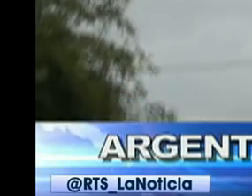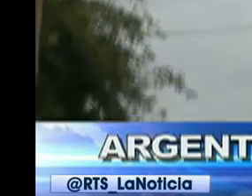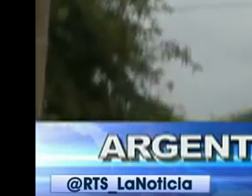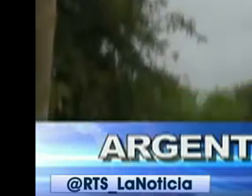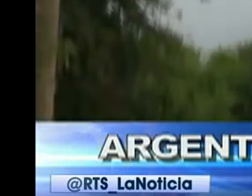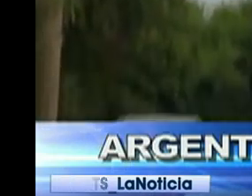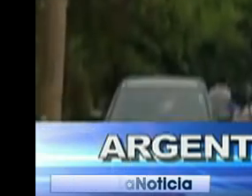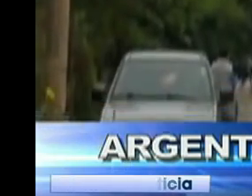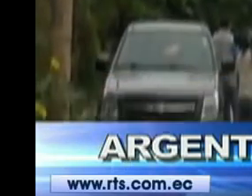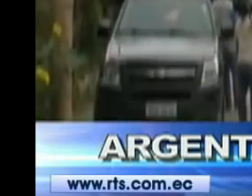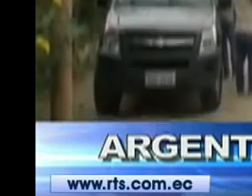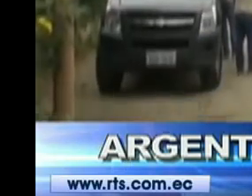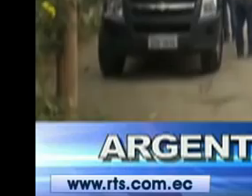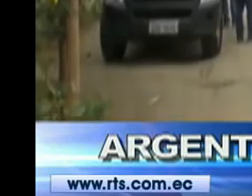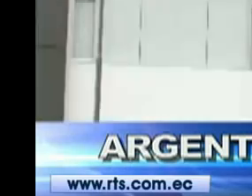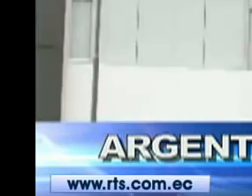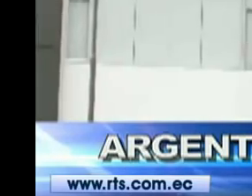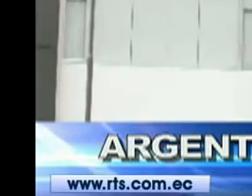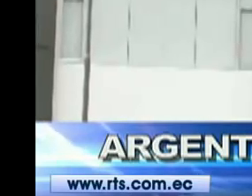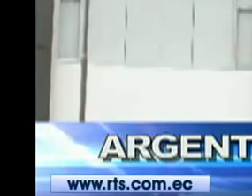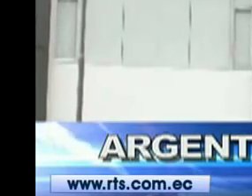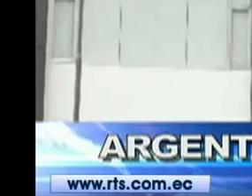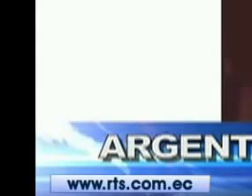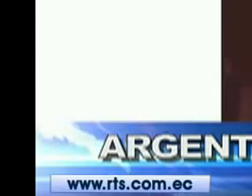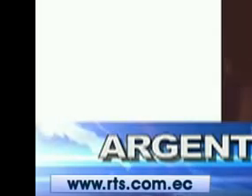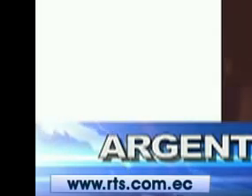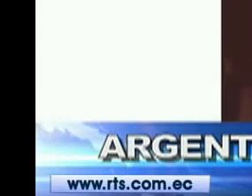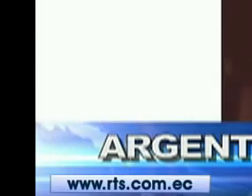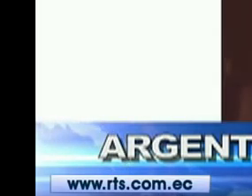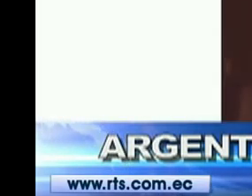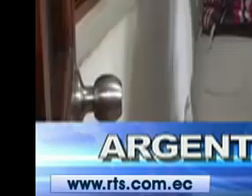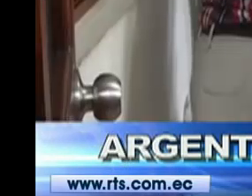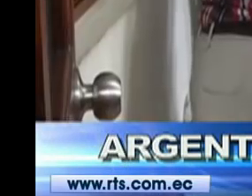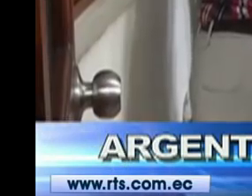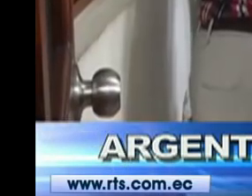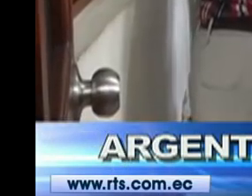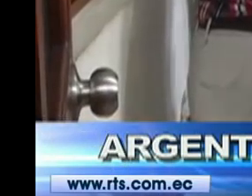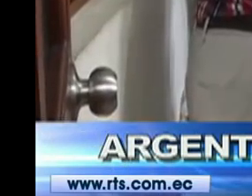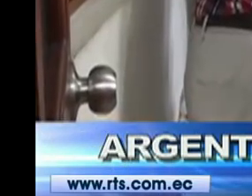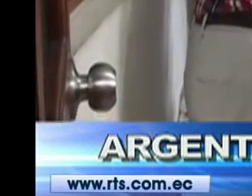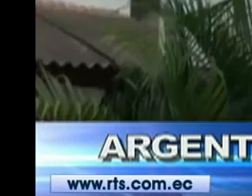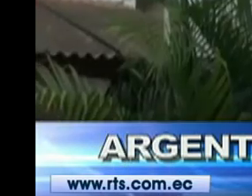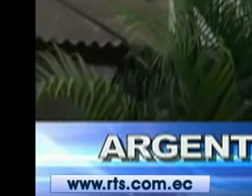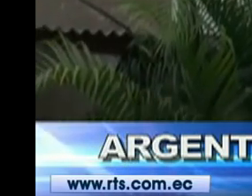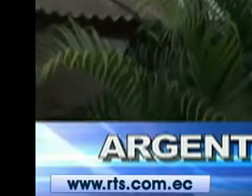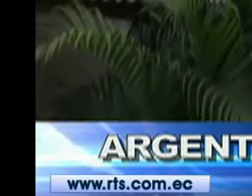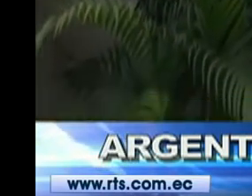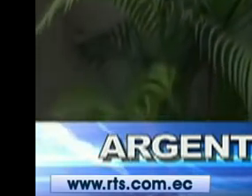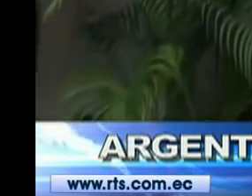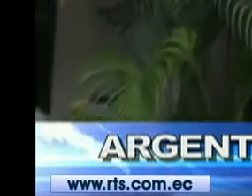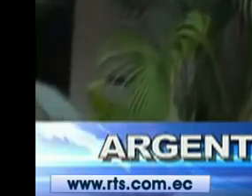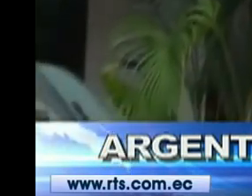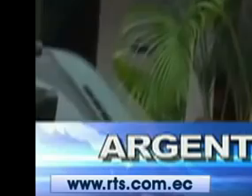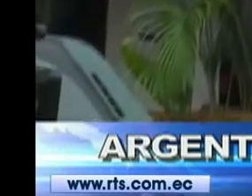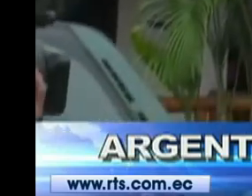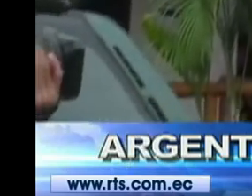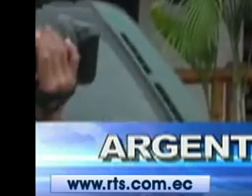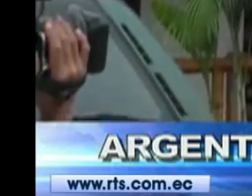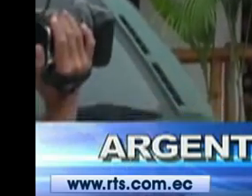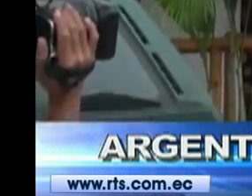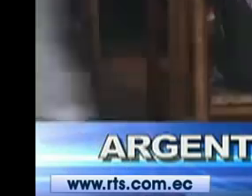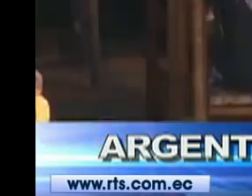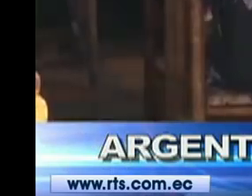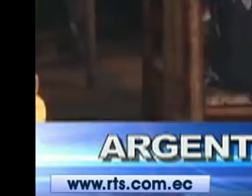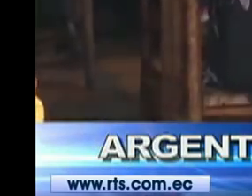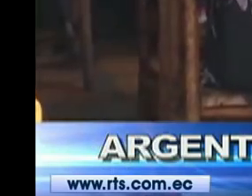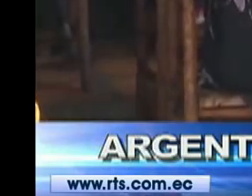Al volver, turista argentino muerto en Montañita. Lo hallaron en la bodega de